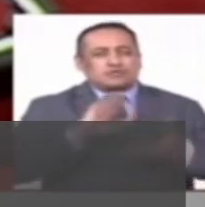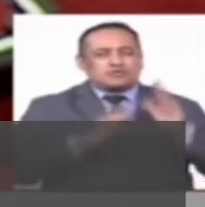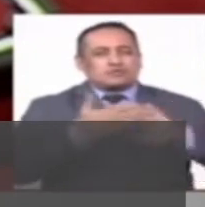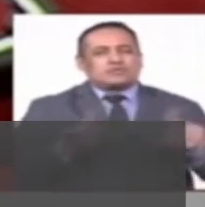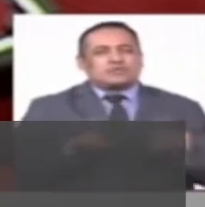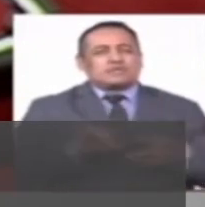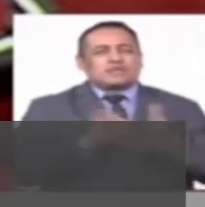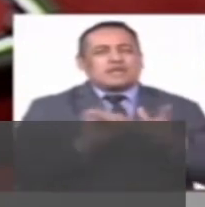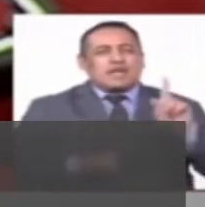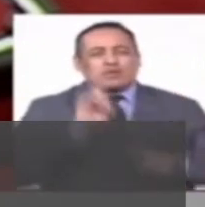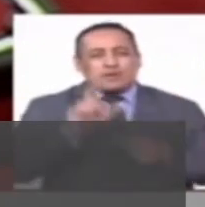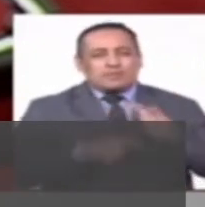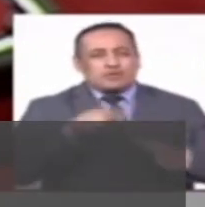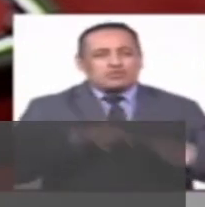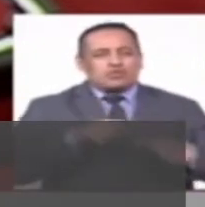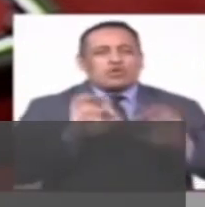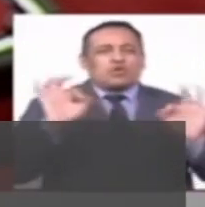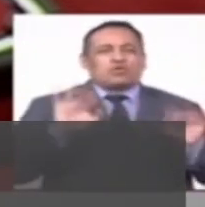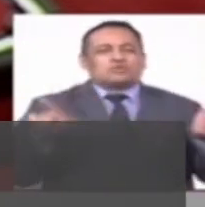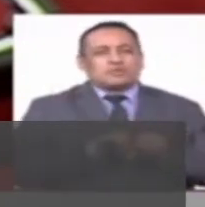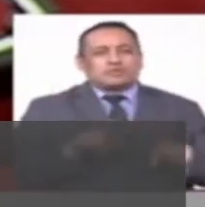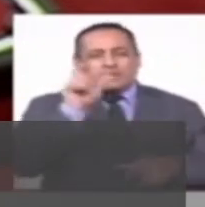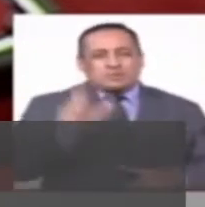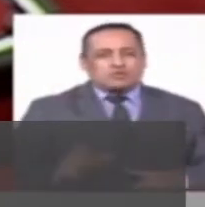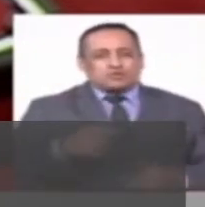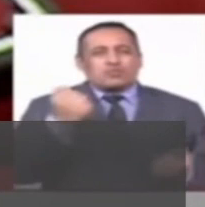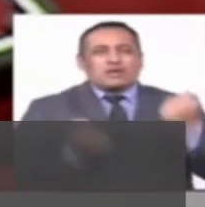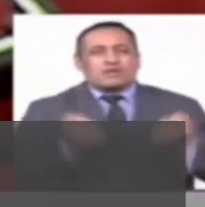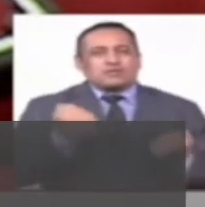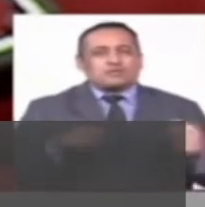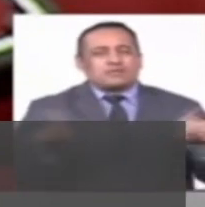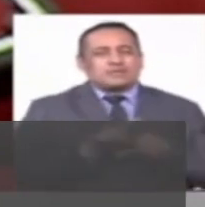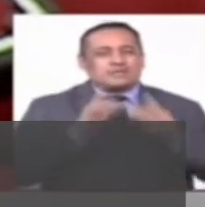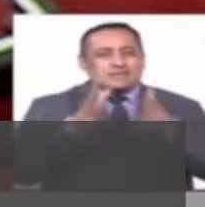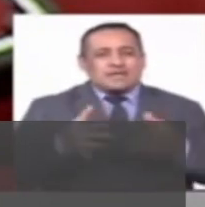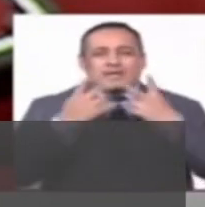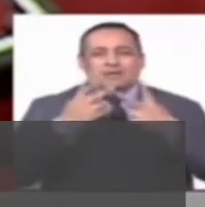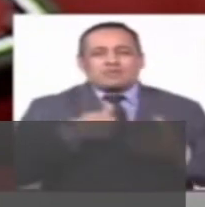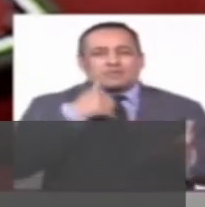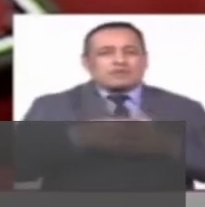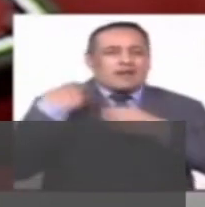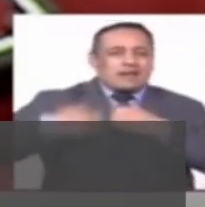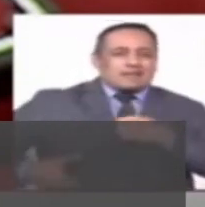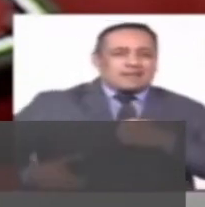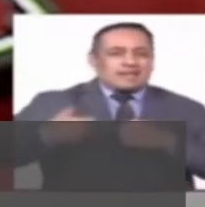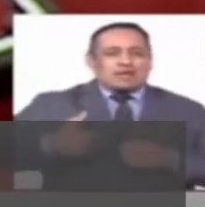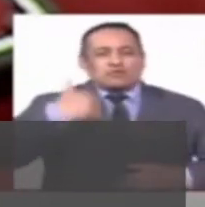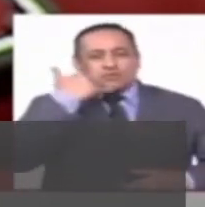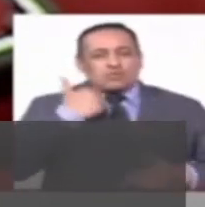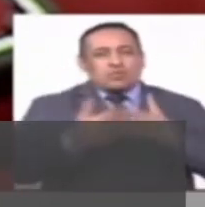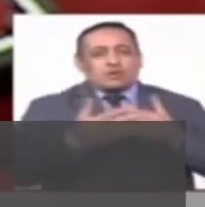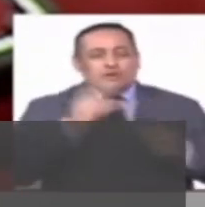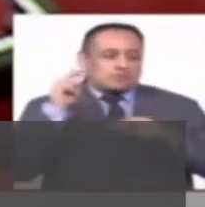Desde cuando un Trans segunda o un usuario en un vehículo deja una cartera un celular a la vista de